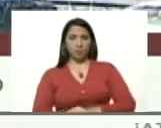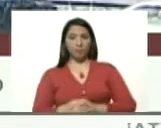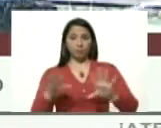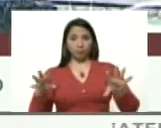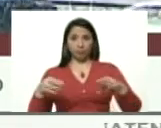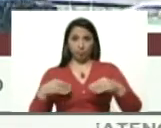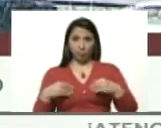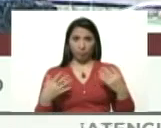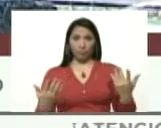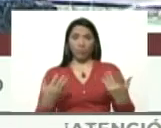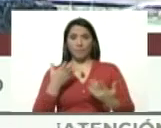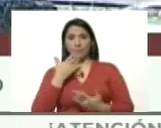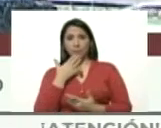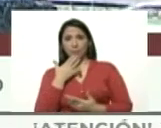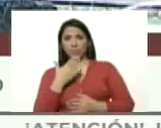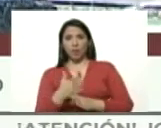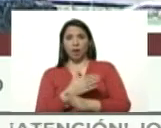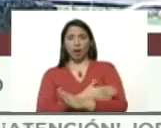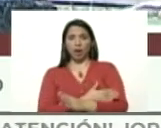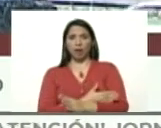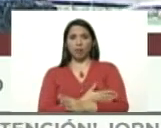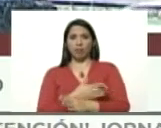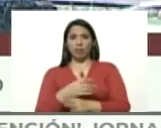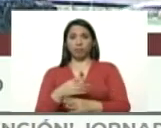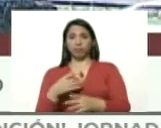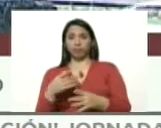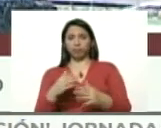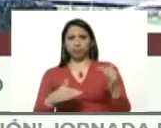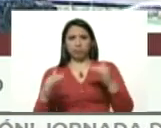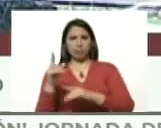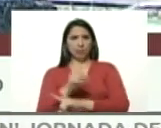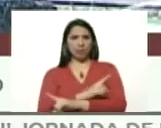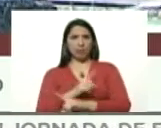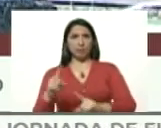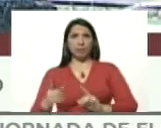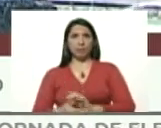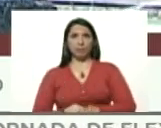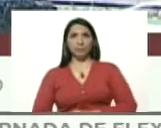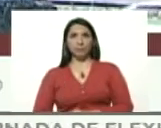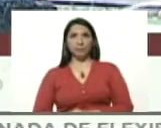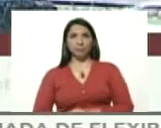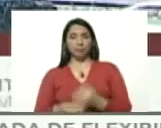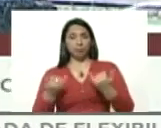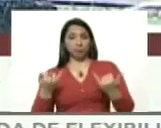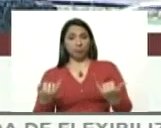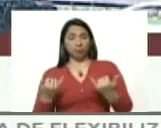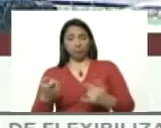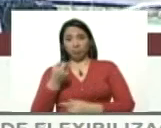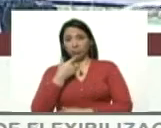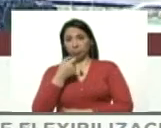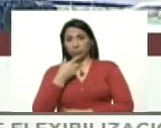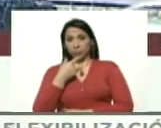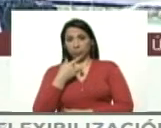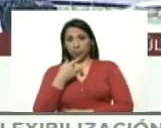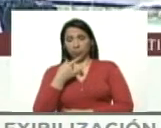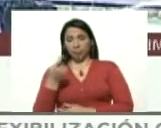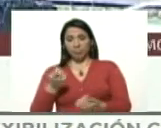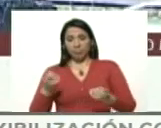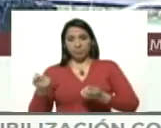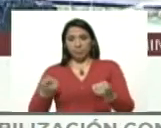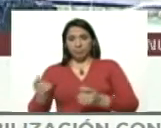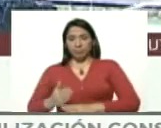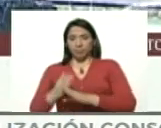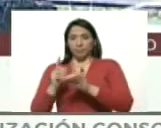tomarlos en un estadio temprano y tener mayor eficacia y eficiencia en el momento del tratamiento, del control y